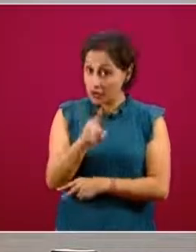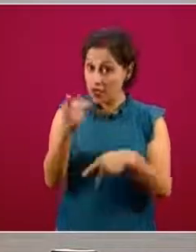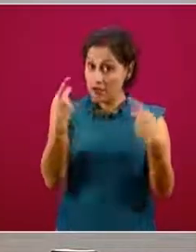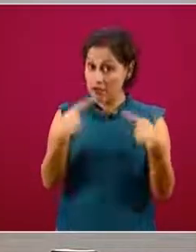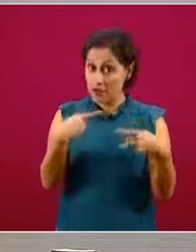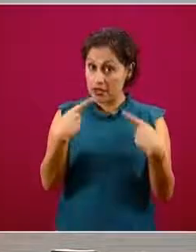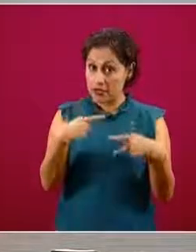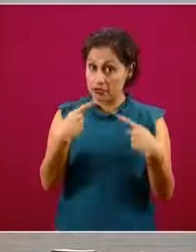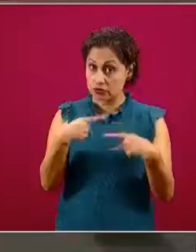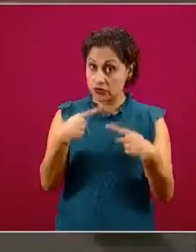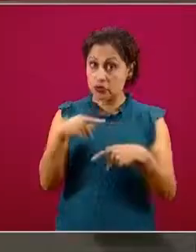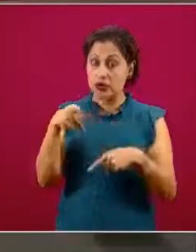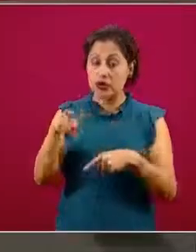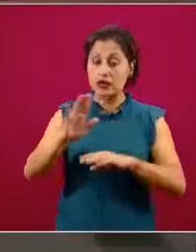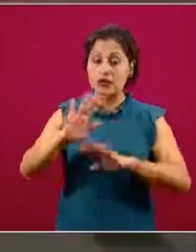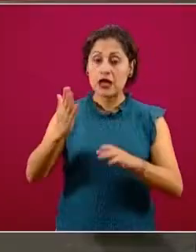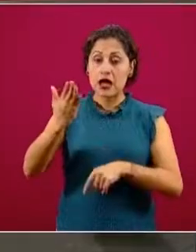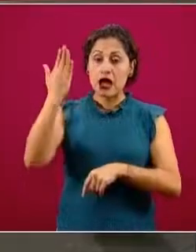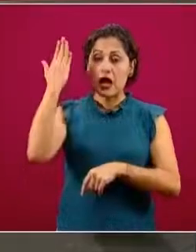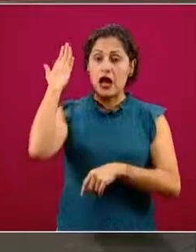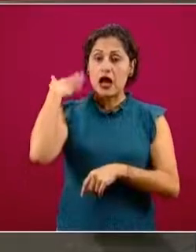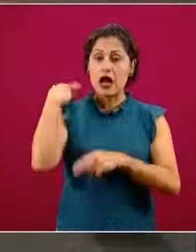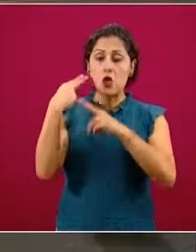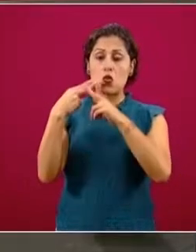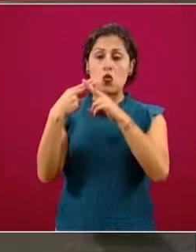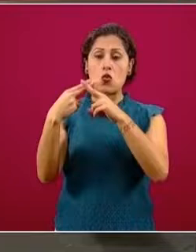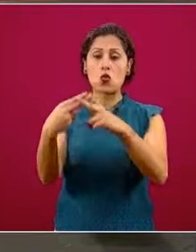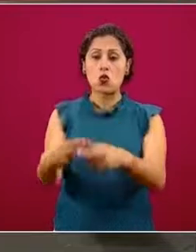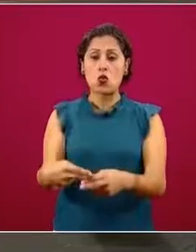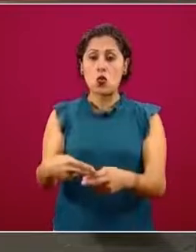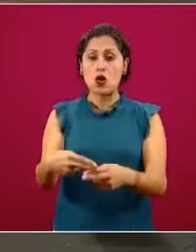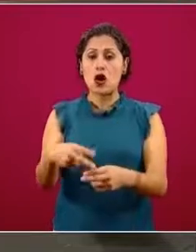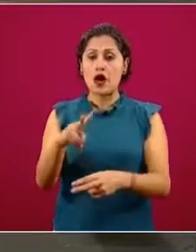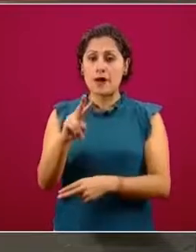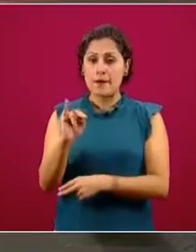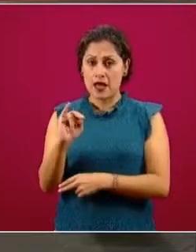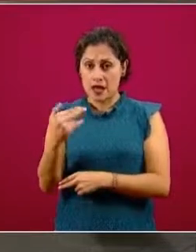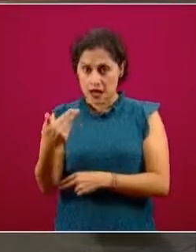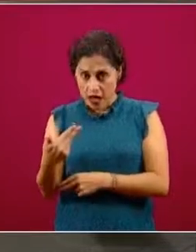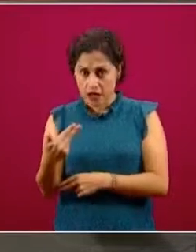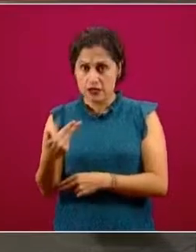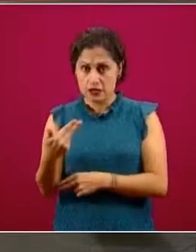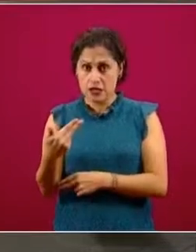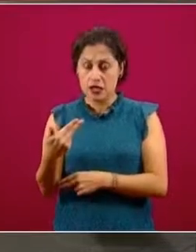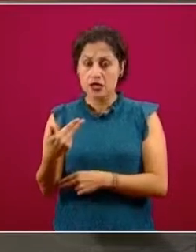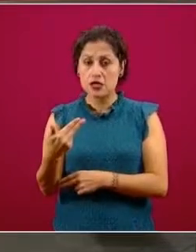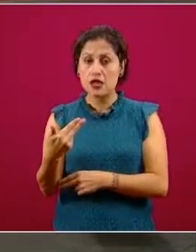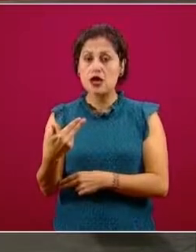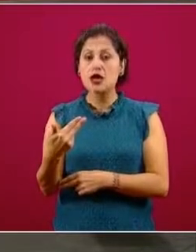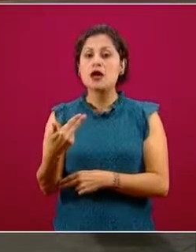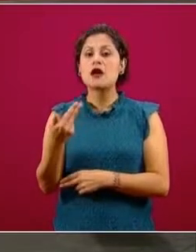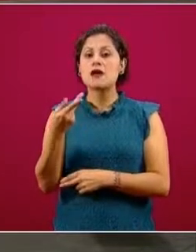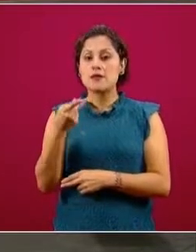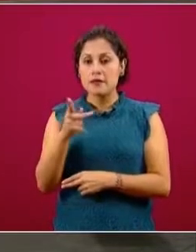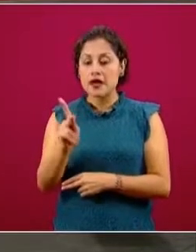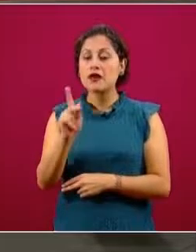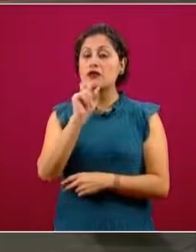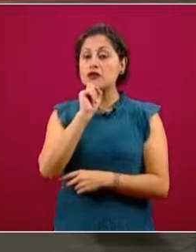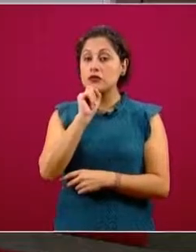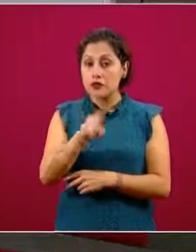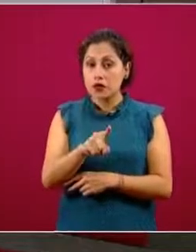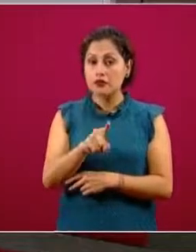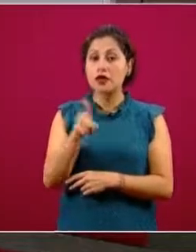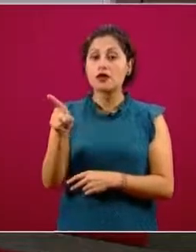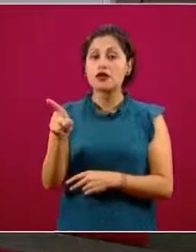un periodo largo de tener la infección o bien que ha tenido un deterioro de la